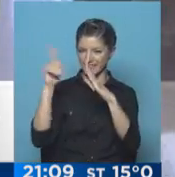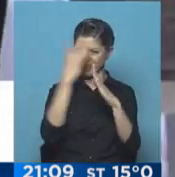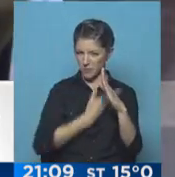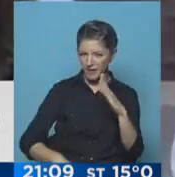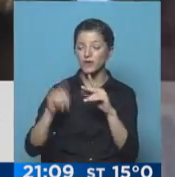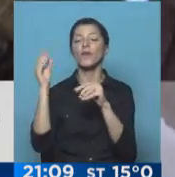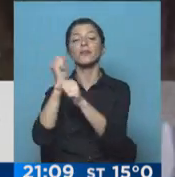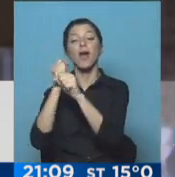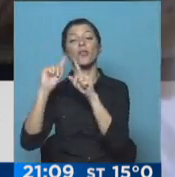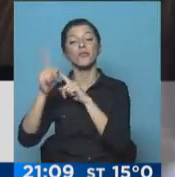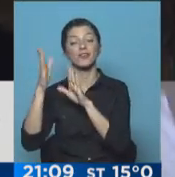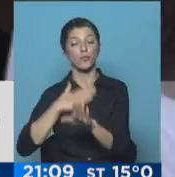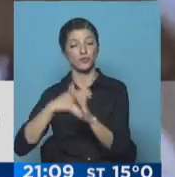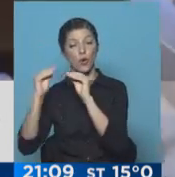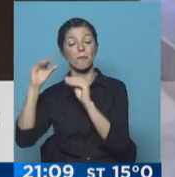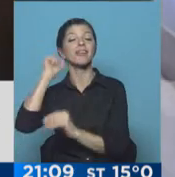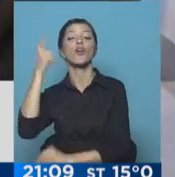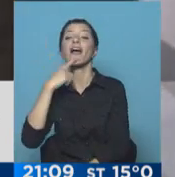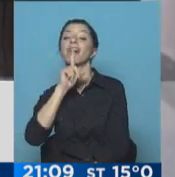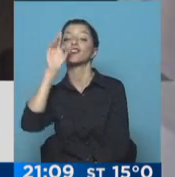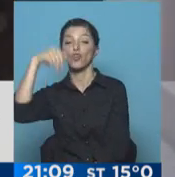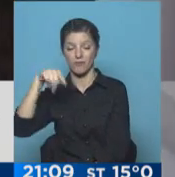trabajando en vivo Gastón Zulash. Gastón, te escuchamos.